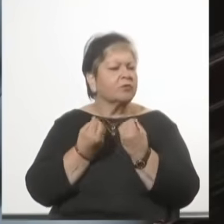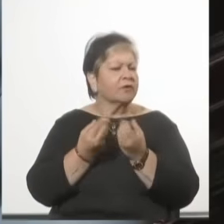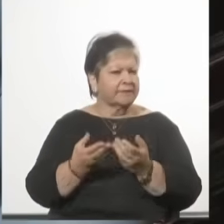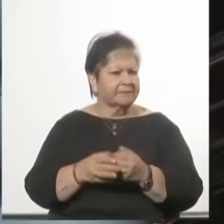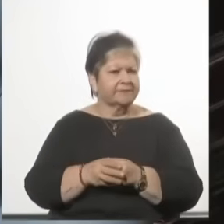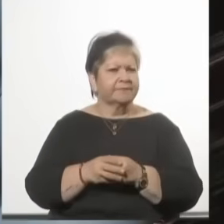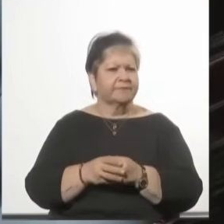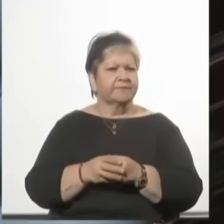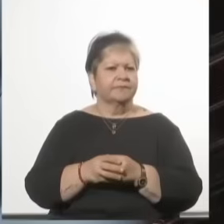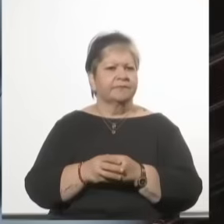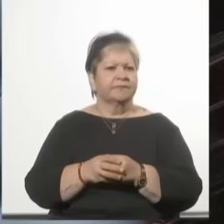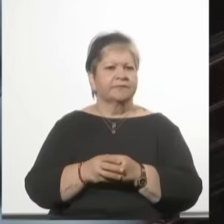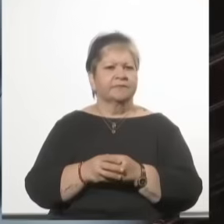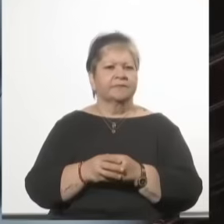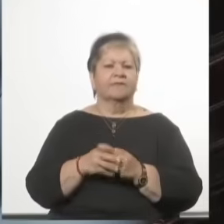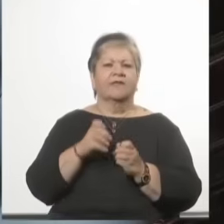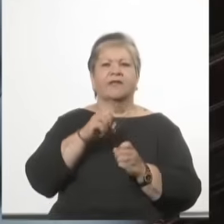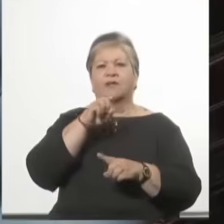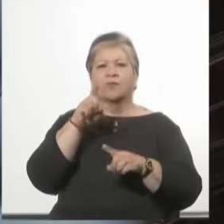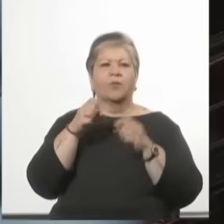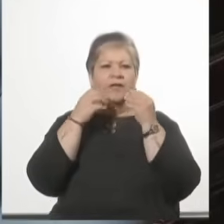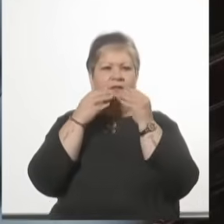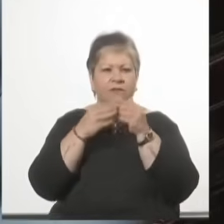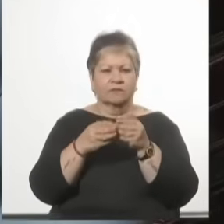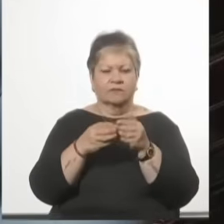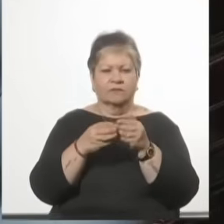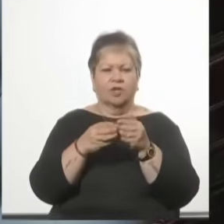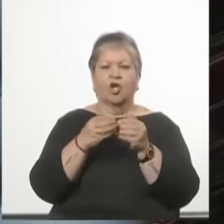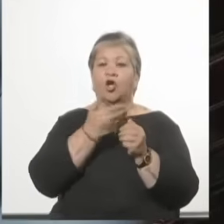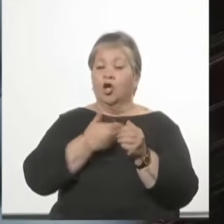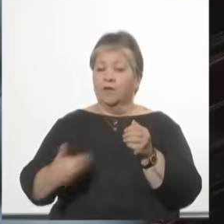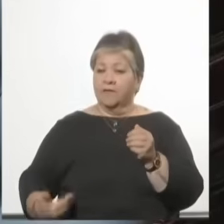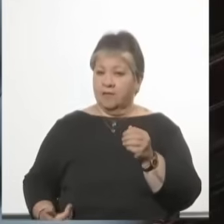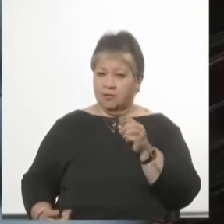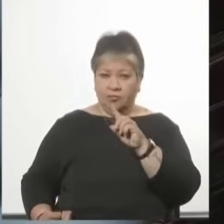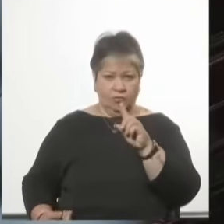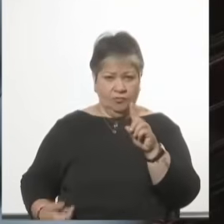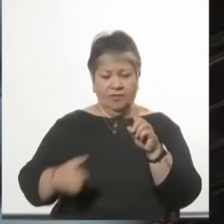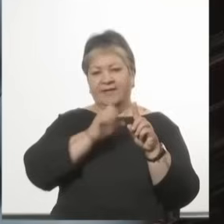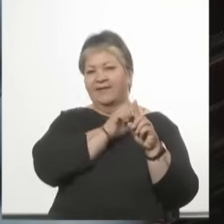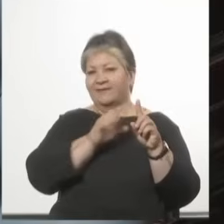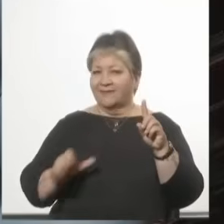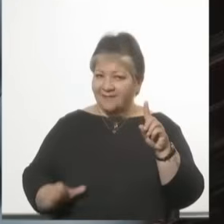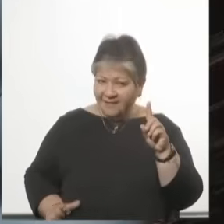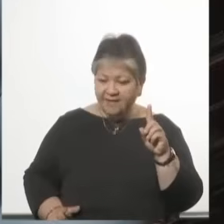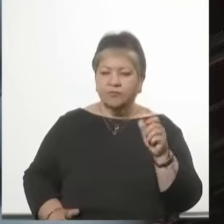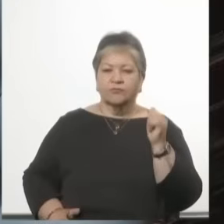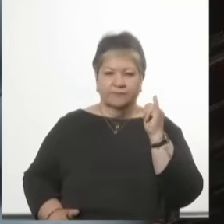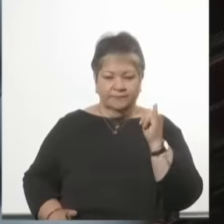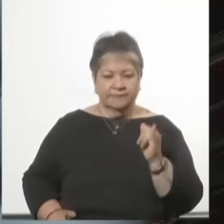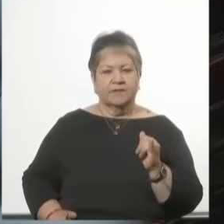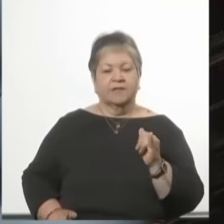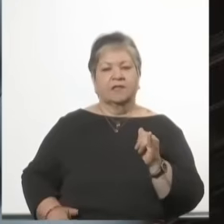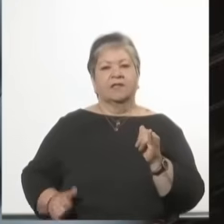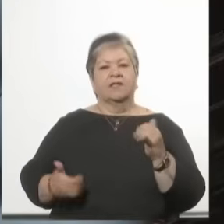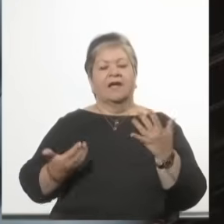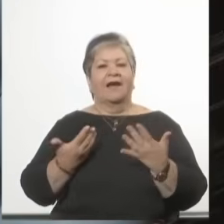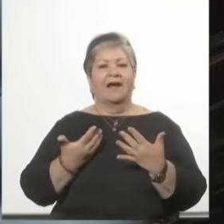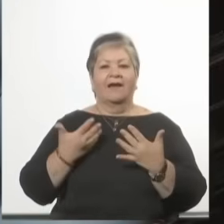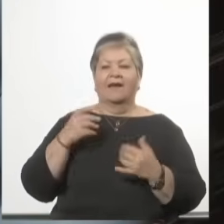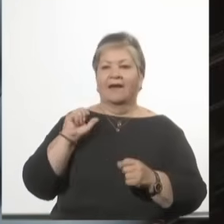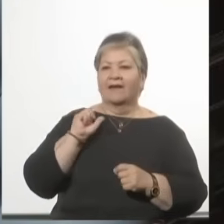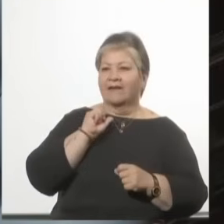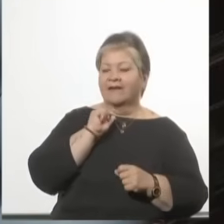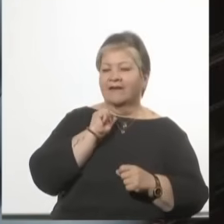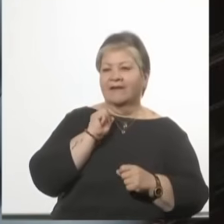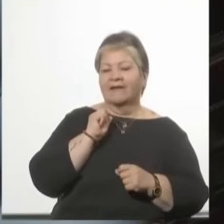¿Es acaso cuestionar que el Estado, no el gobierno, el Estado, ante la flagrante y burda estafa a la que se ha visto sometido